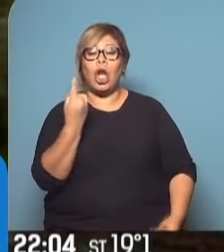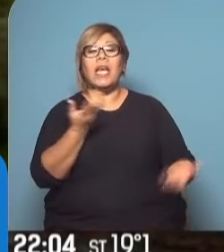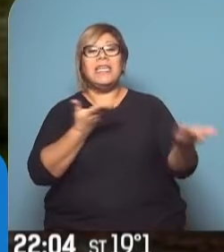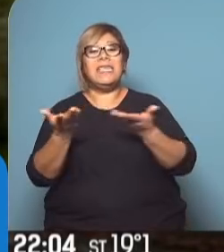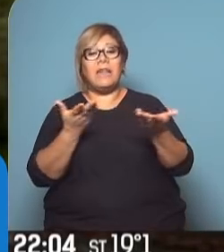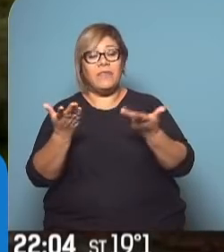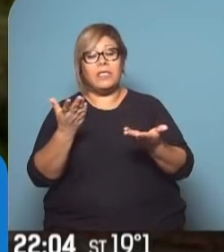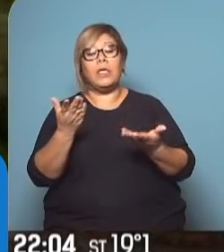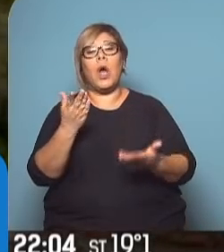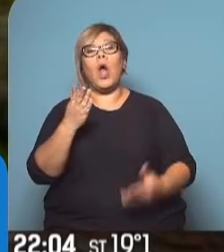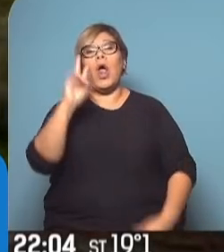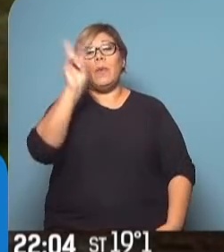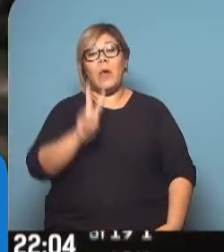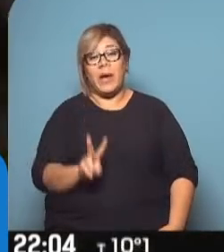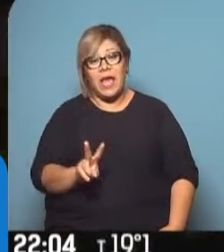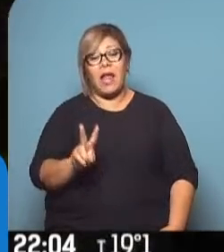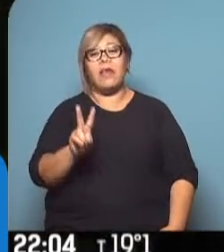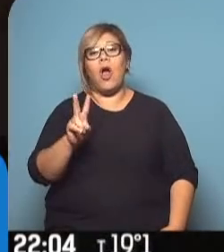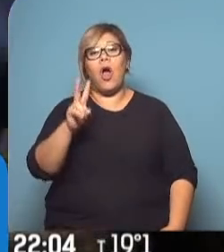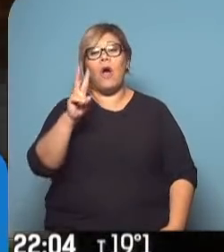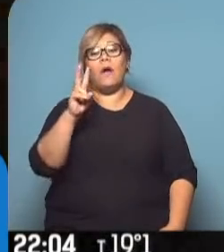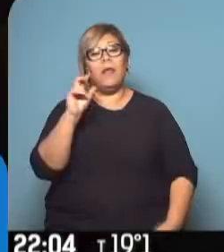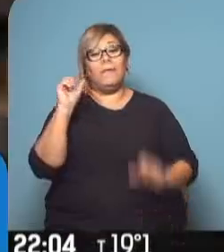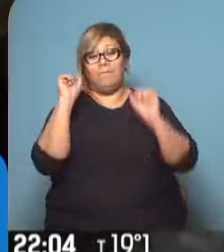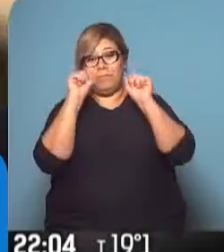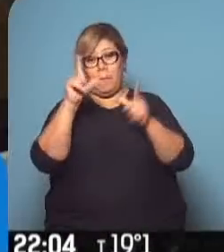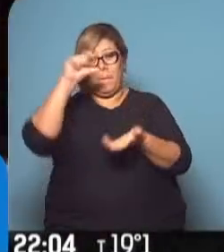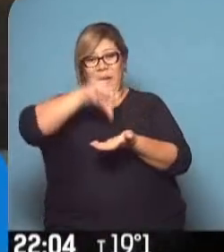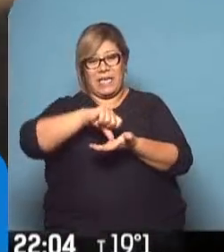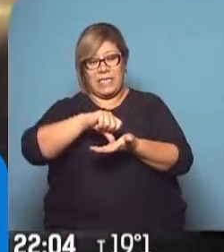Inteligencia Nacional, hizo posible la maniobra desestabilizadora.